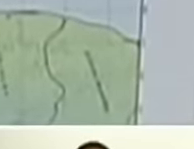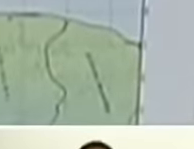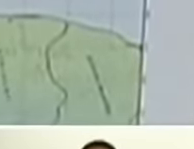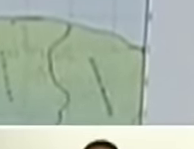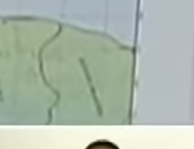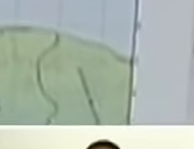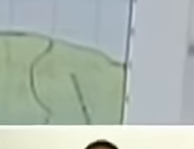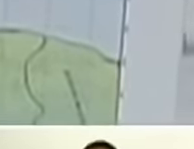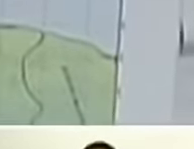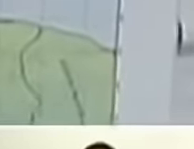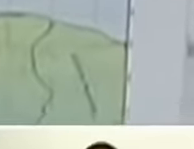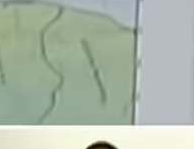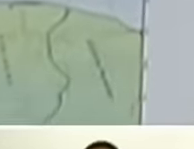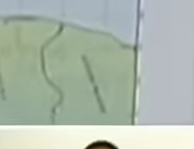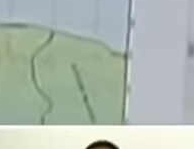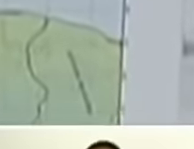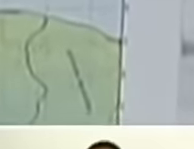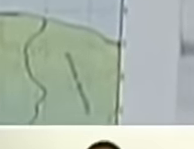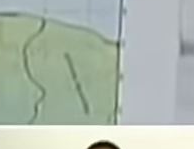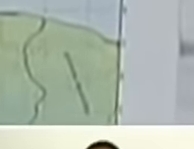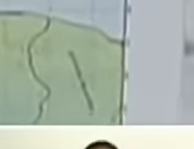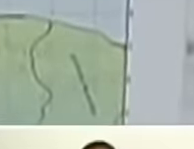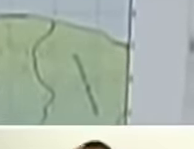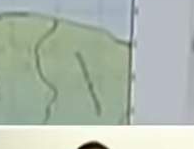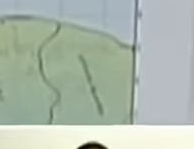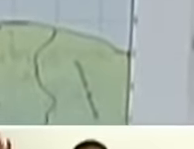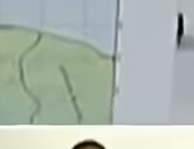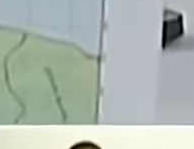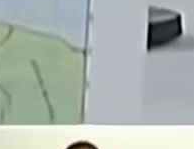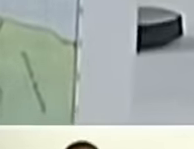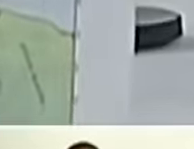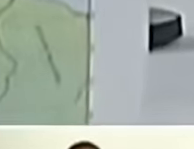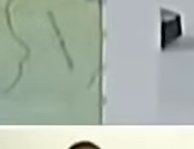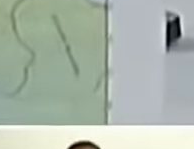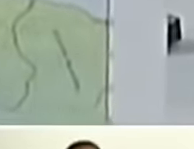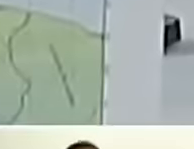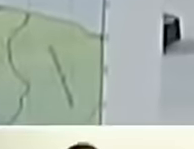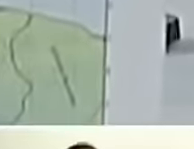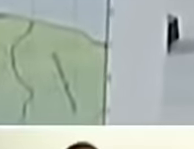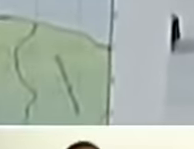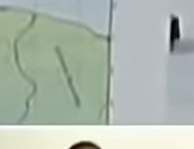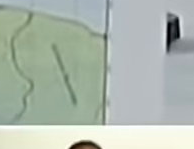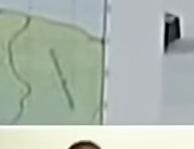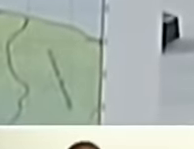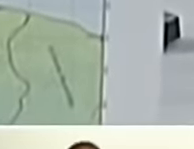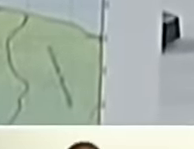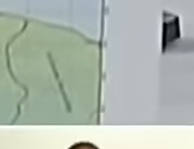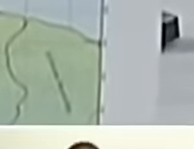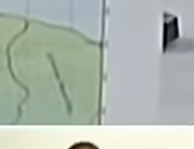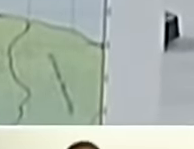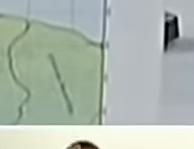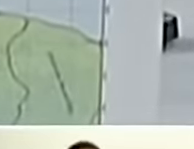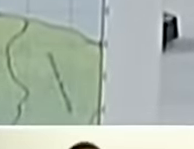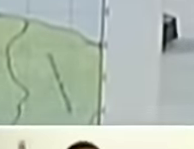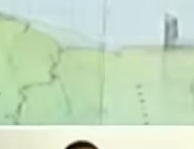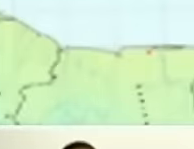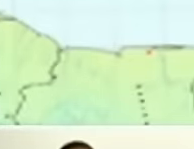bella. Nuestra patria está bendita por nuestro Dios. Nuestra patria está protegida por sus